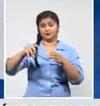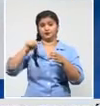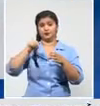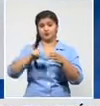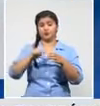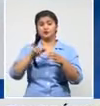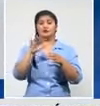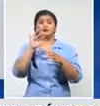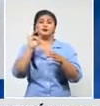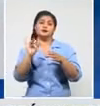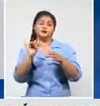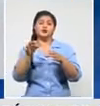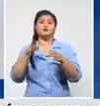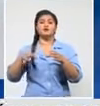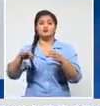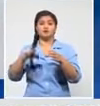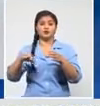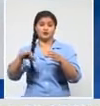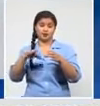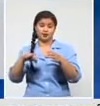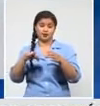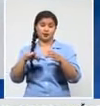7 al municipio de Pinar,